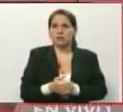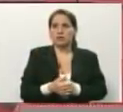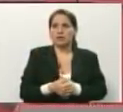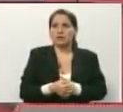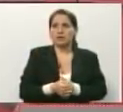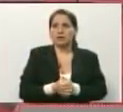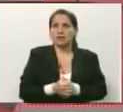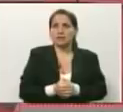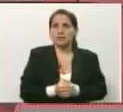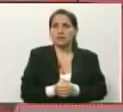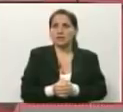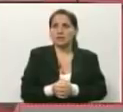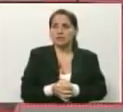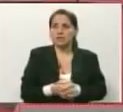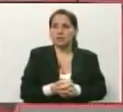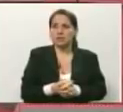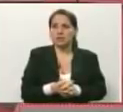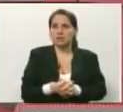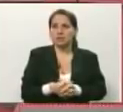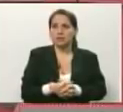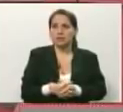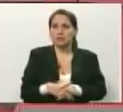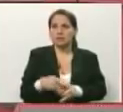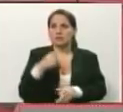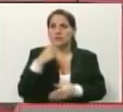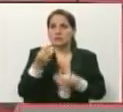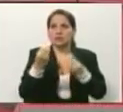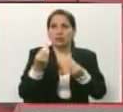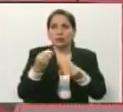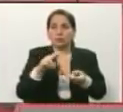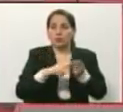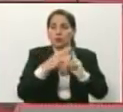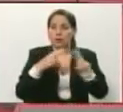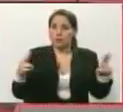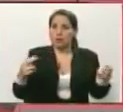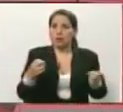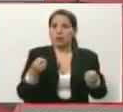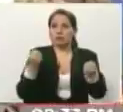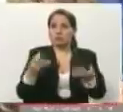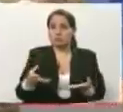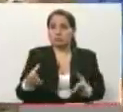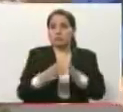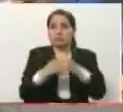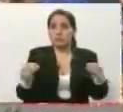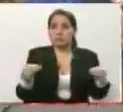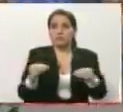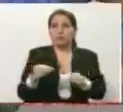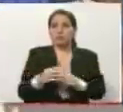justicia. Y que la justicia nos lleve a construir la paz que merecemos todos los venezolanos y las venezolanas.